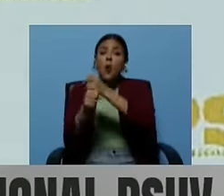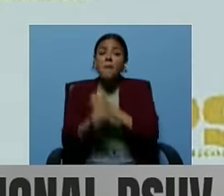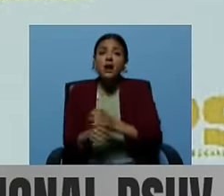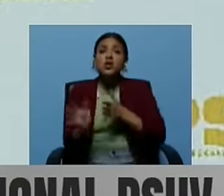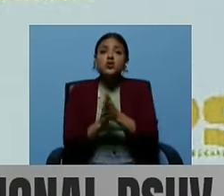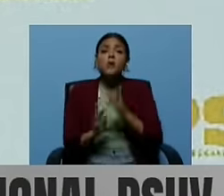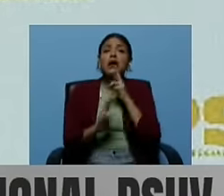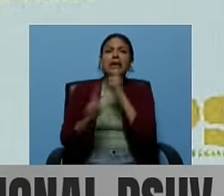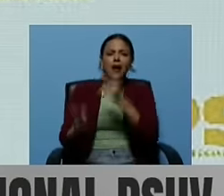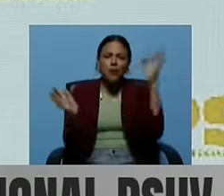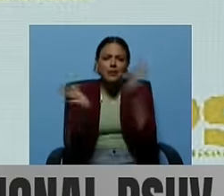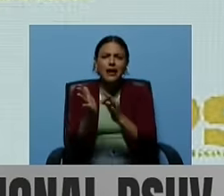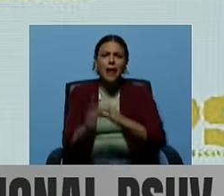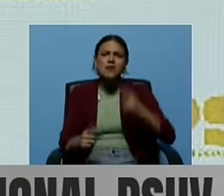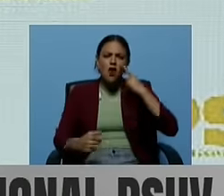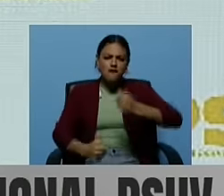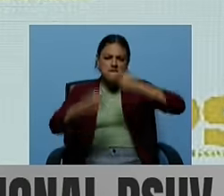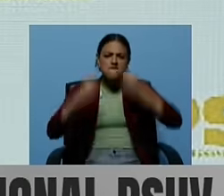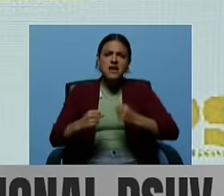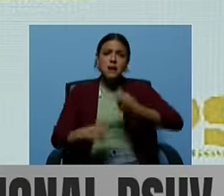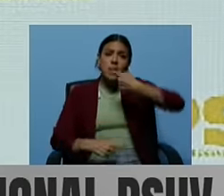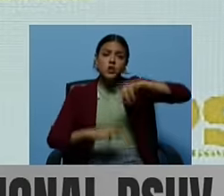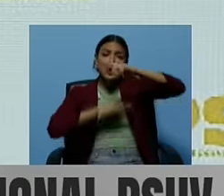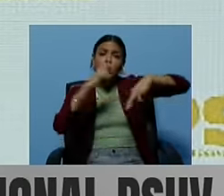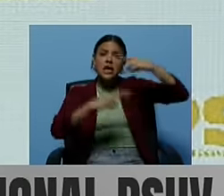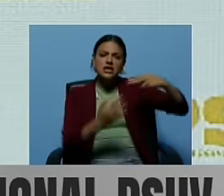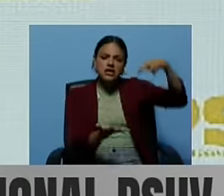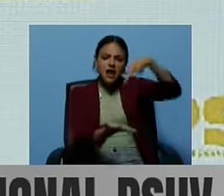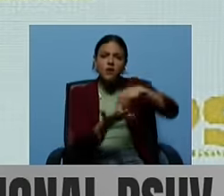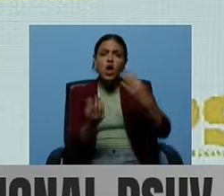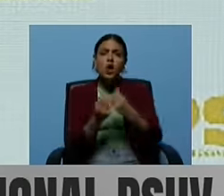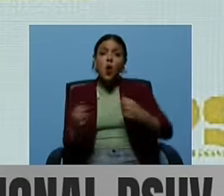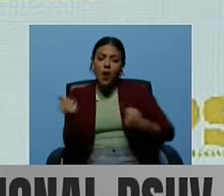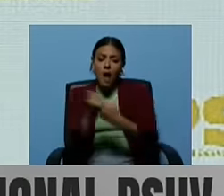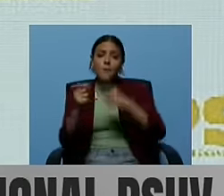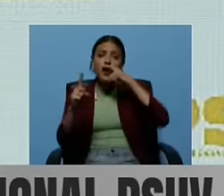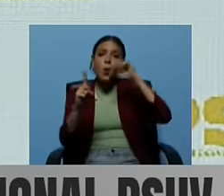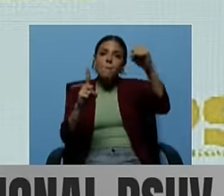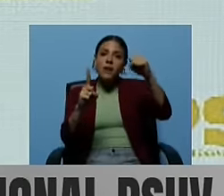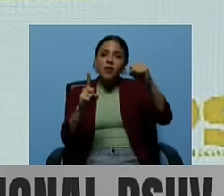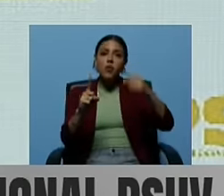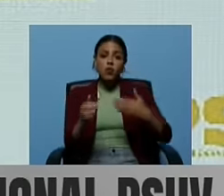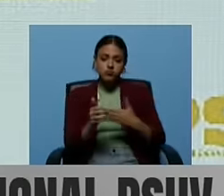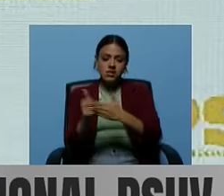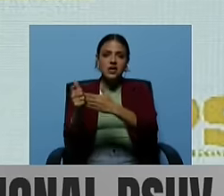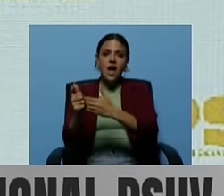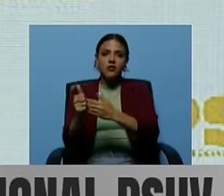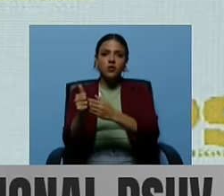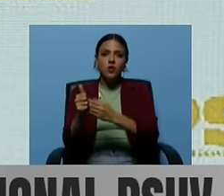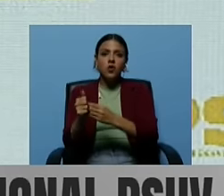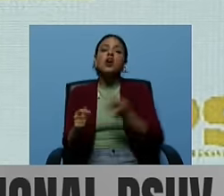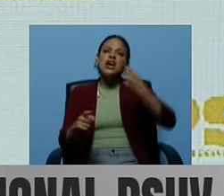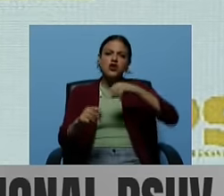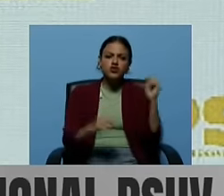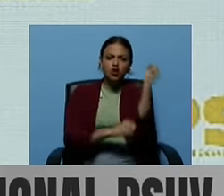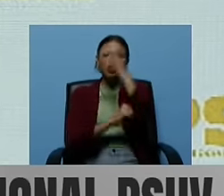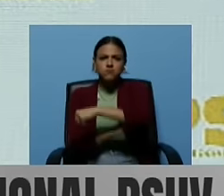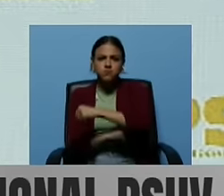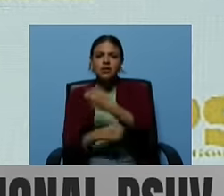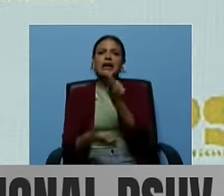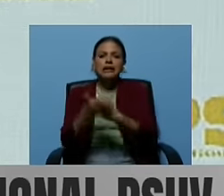firme, de unidad de la revolución bolivariana con el presidente Nicolás Maduro al frente y que lo volviéramos a derrotar